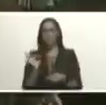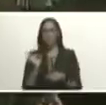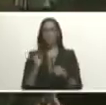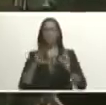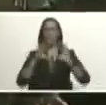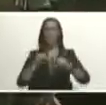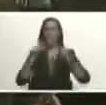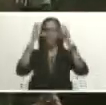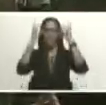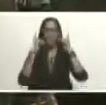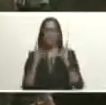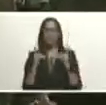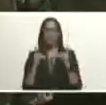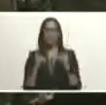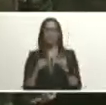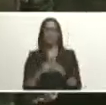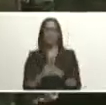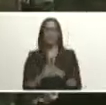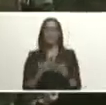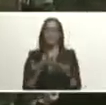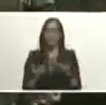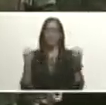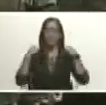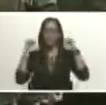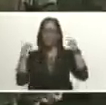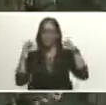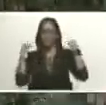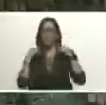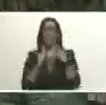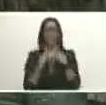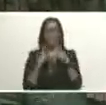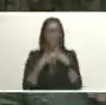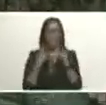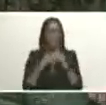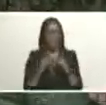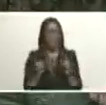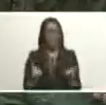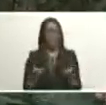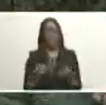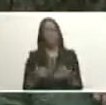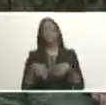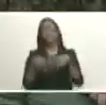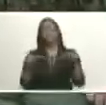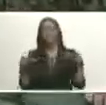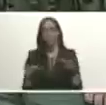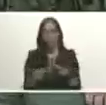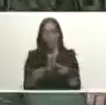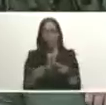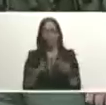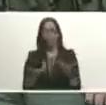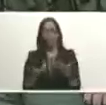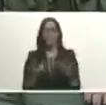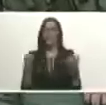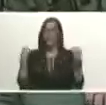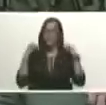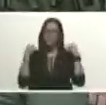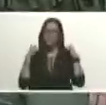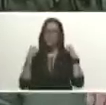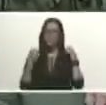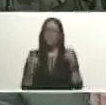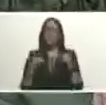de decisiones, siendo sometido a diferentes elementos típicos presentes en las operaciones para el mantenimiento, control